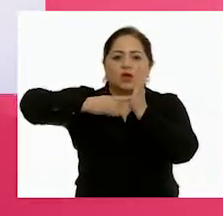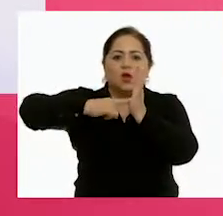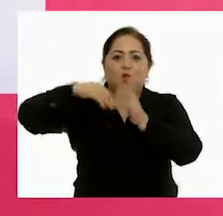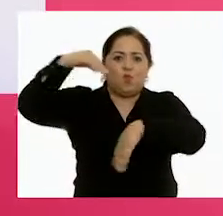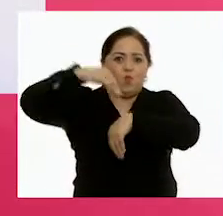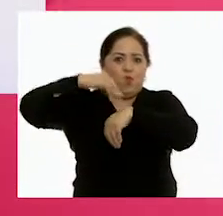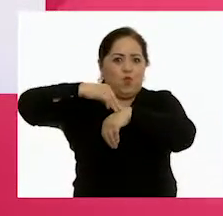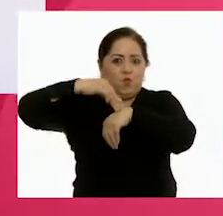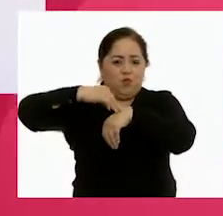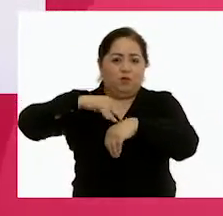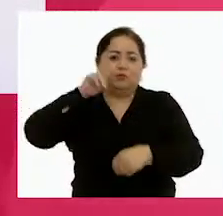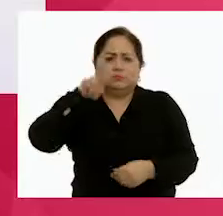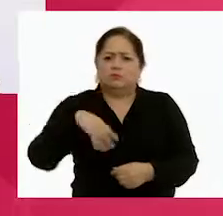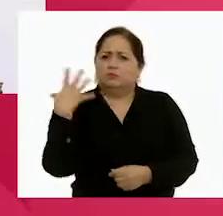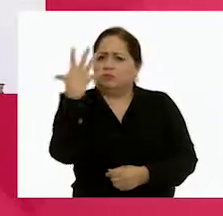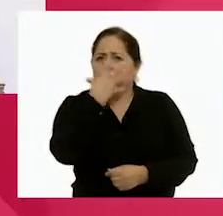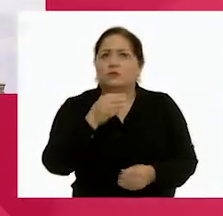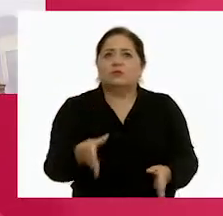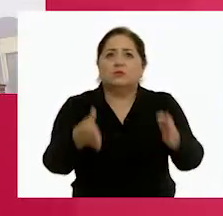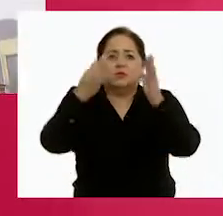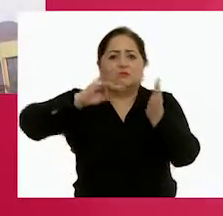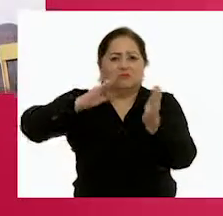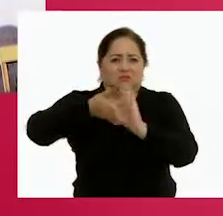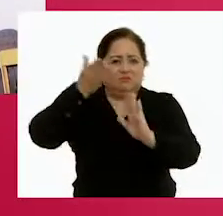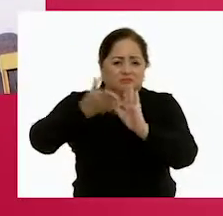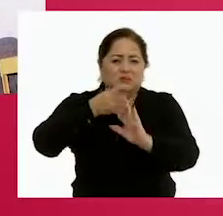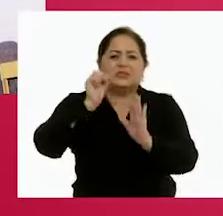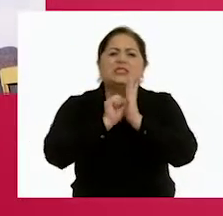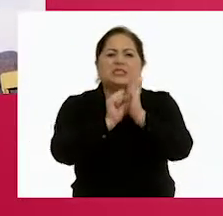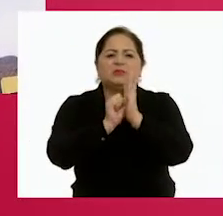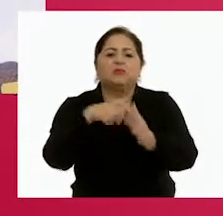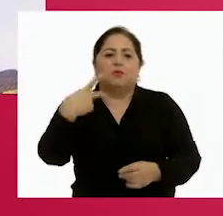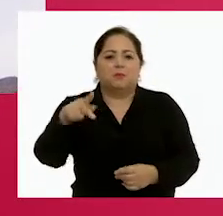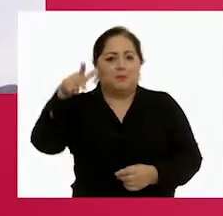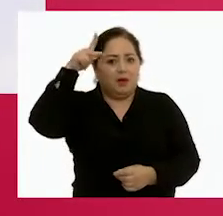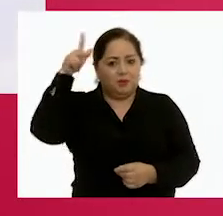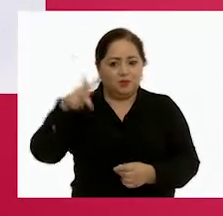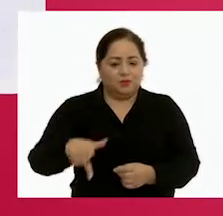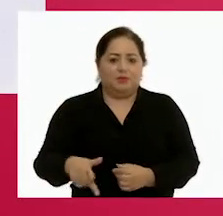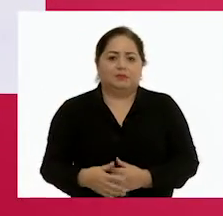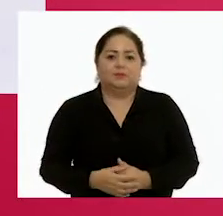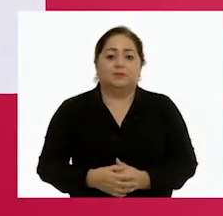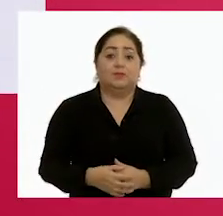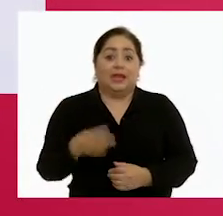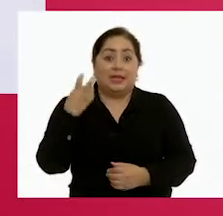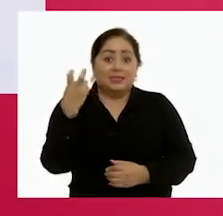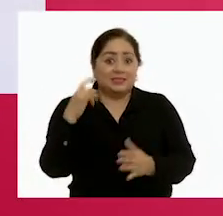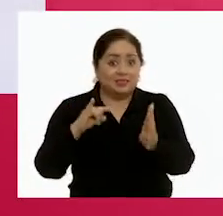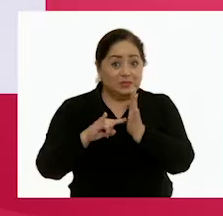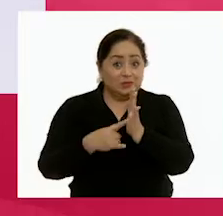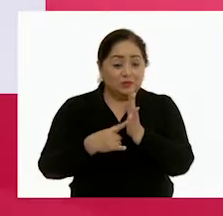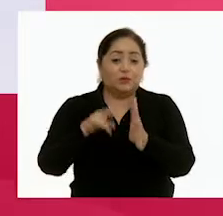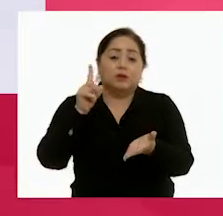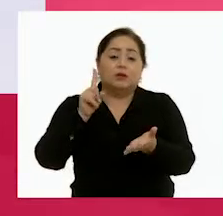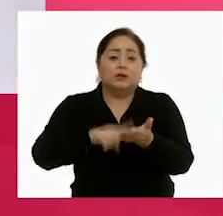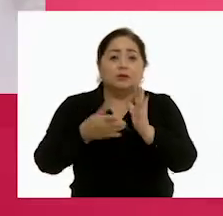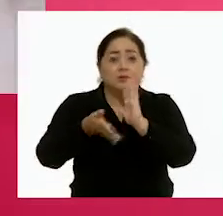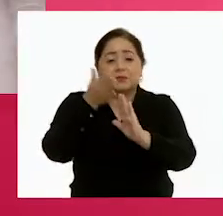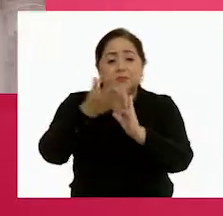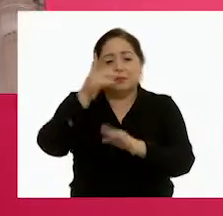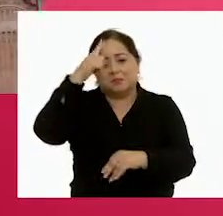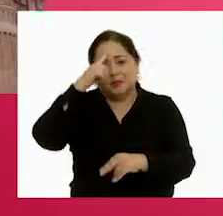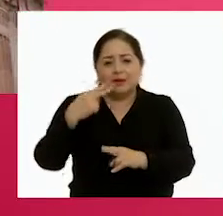monumental, una hermosa pieza arquitectónica símbolo de Pachuca. Este reloj fue construido para